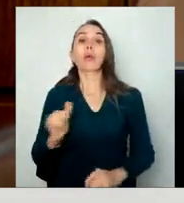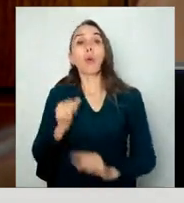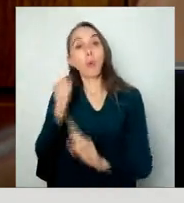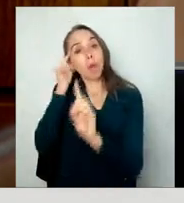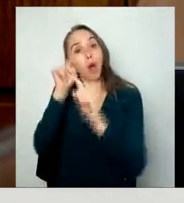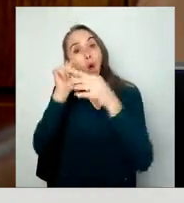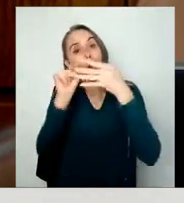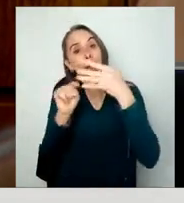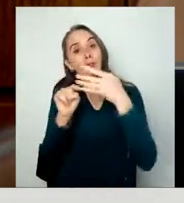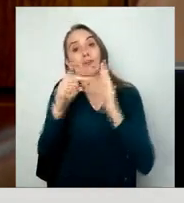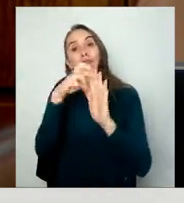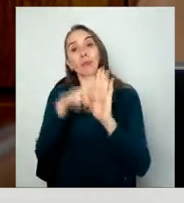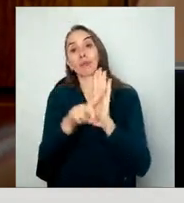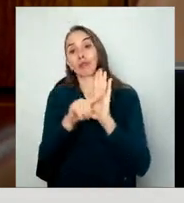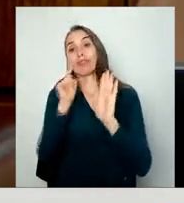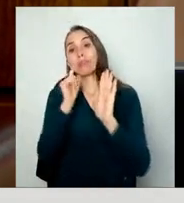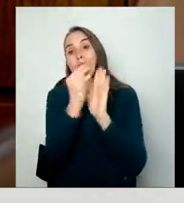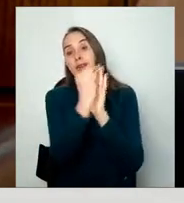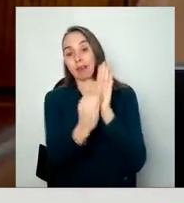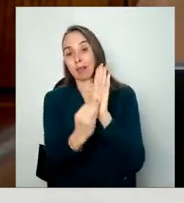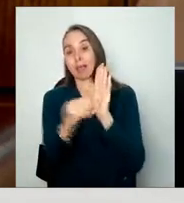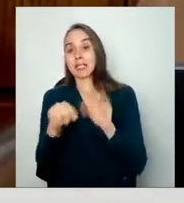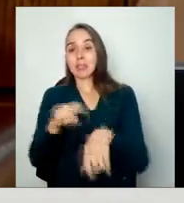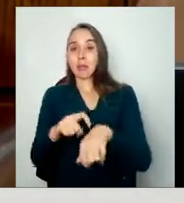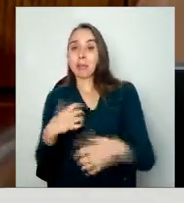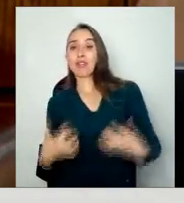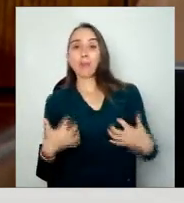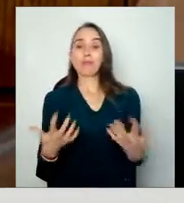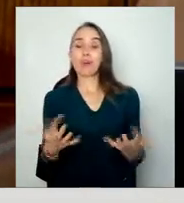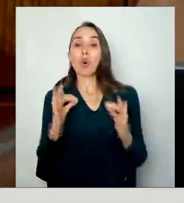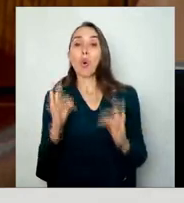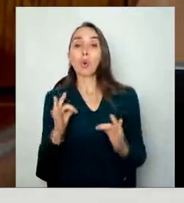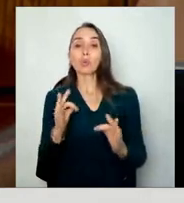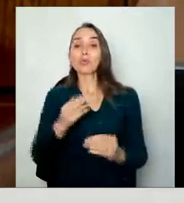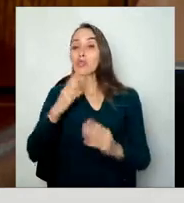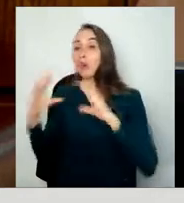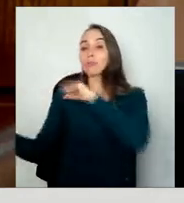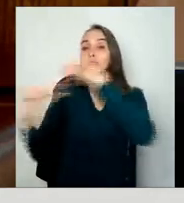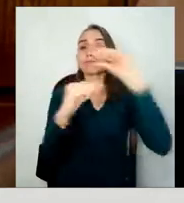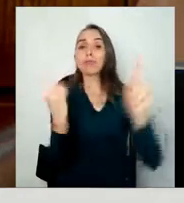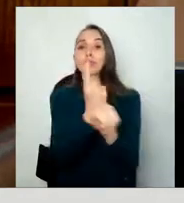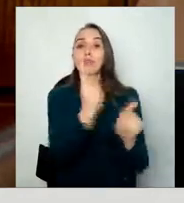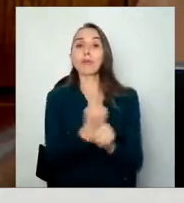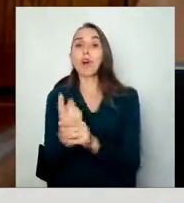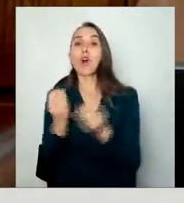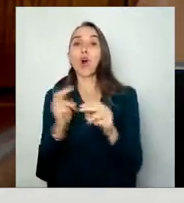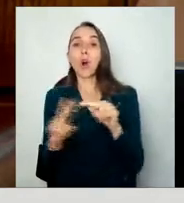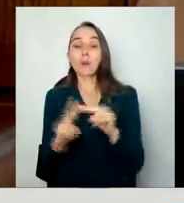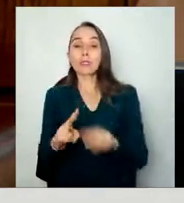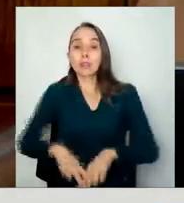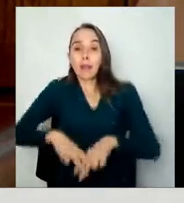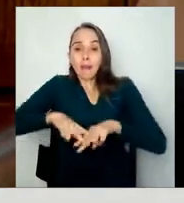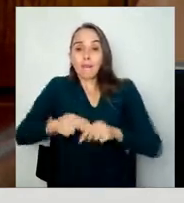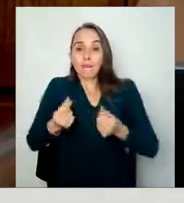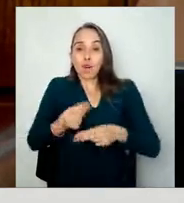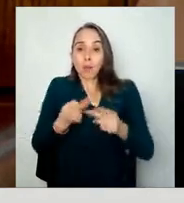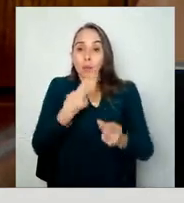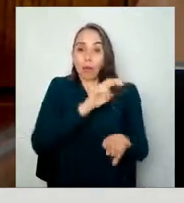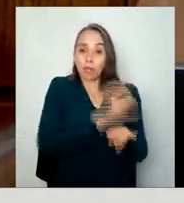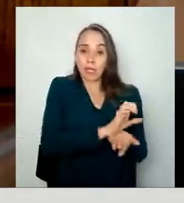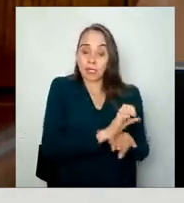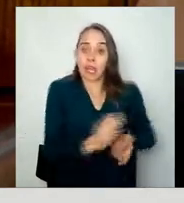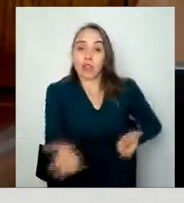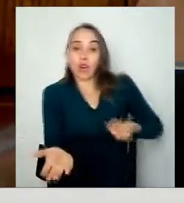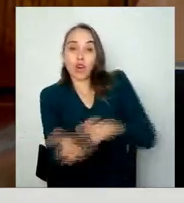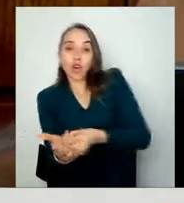Este es un momento incómodo porque estamos hablando precisamente de cómo hacer que los recursos públicos destinados a las compras en este caso